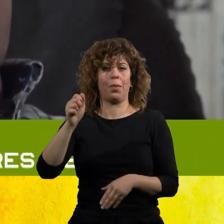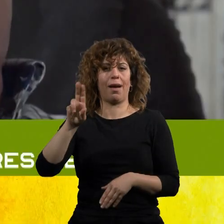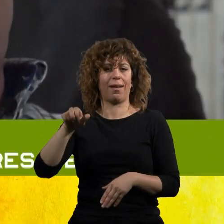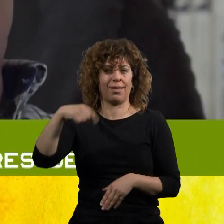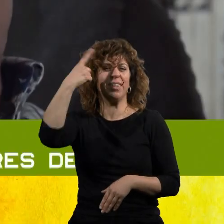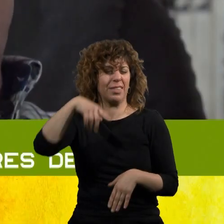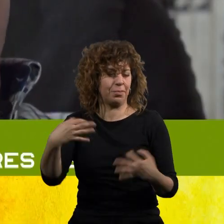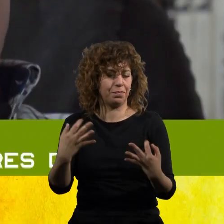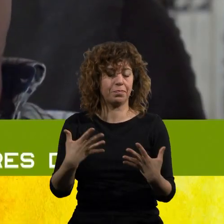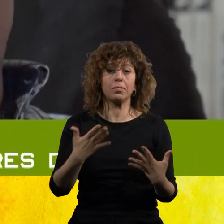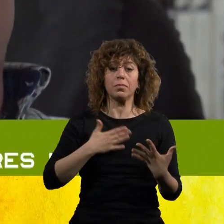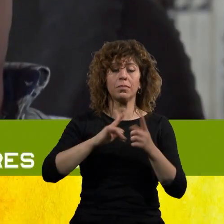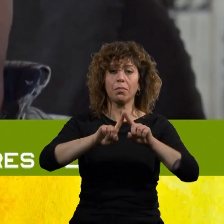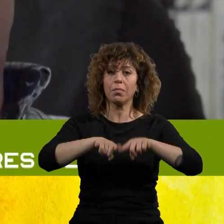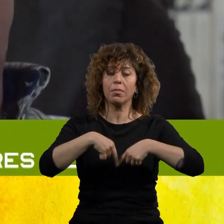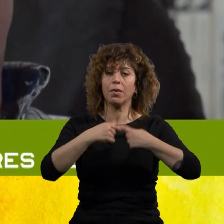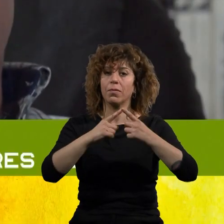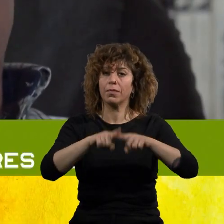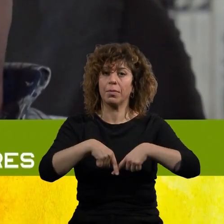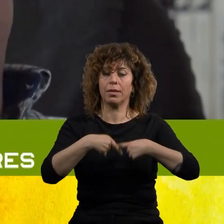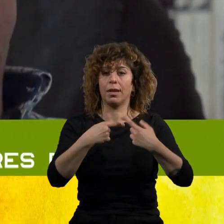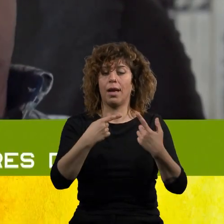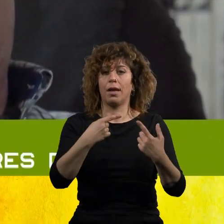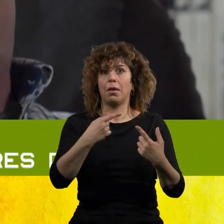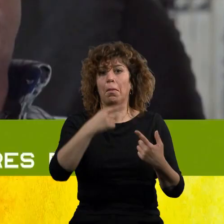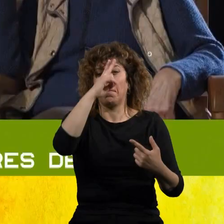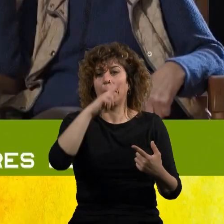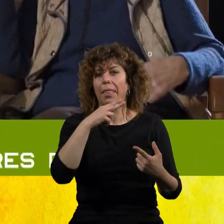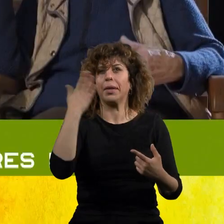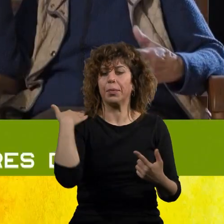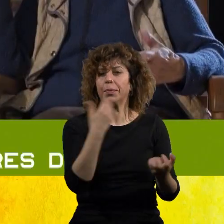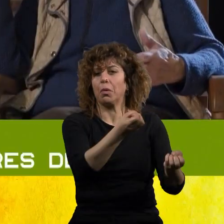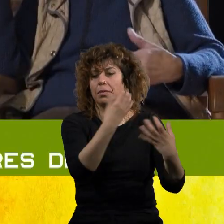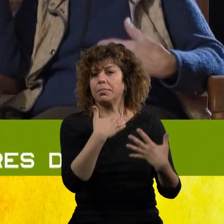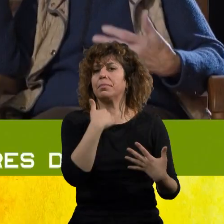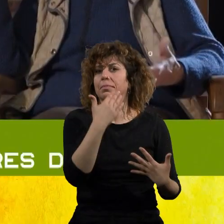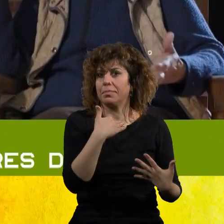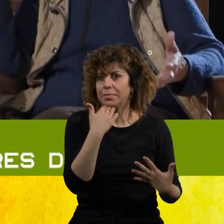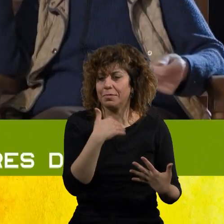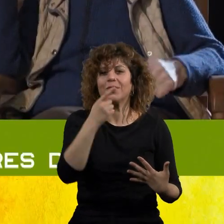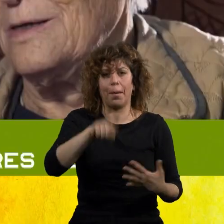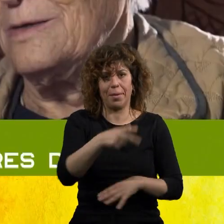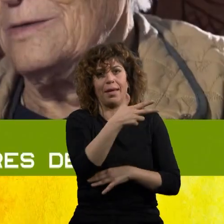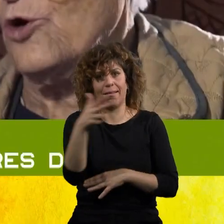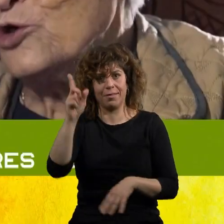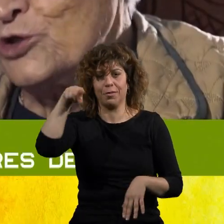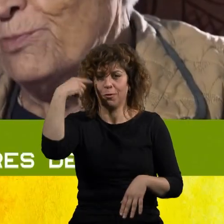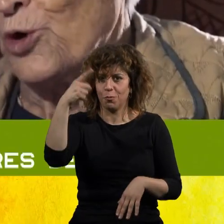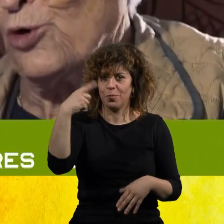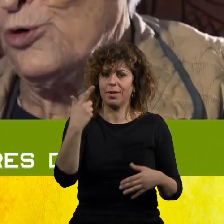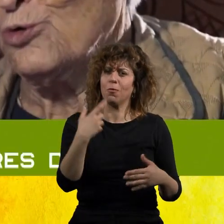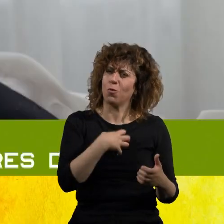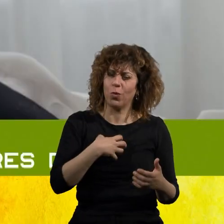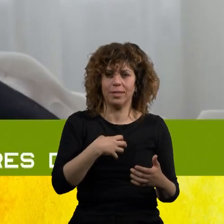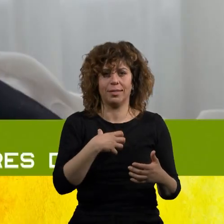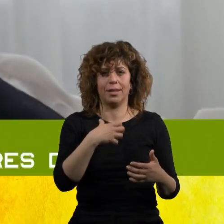es, ¿no? Entonces, claro, en mi familia, sí que mi padre me contaba algo, y algo sale también en el documental, pasa que me costó mucho con mi padre